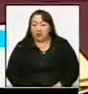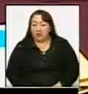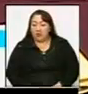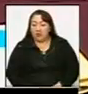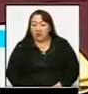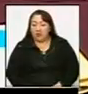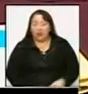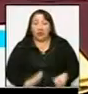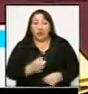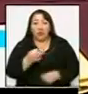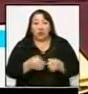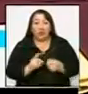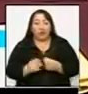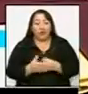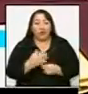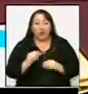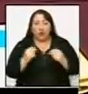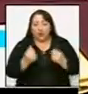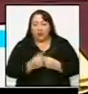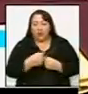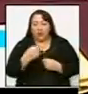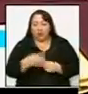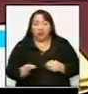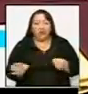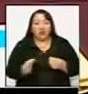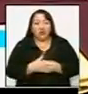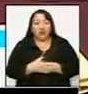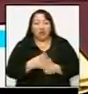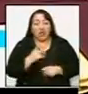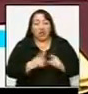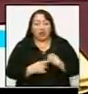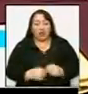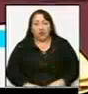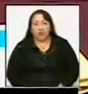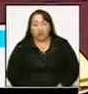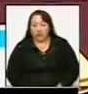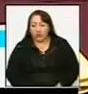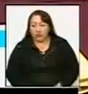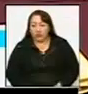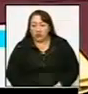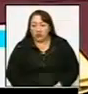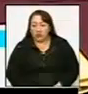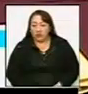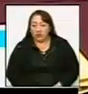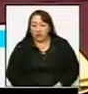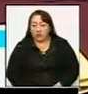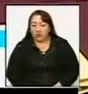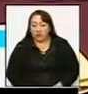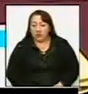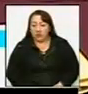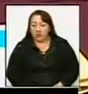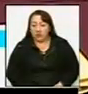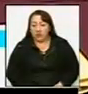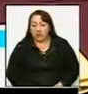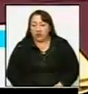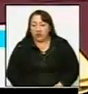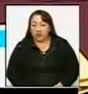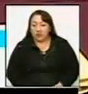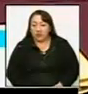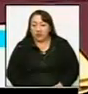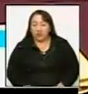es tan fácil y los partidos suelen cerrar, algunos partidos, suelen cerrar las puertas a la